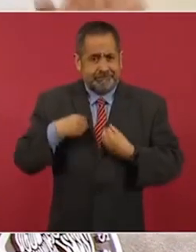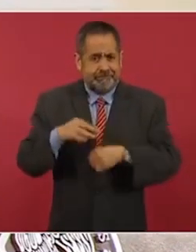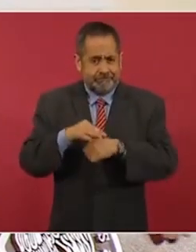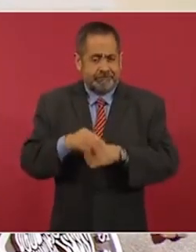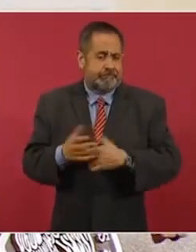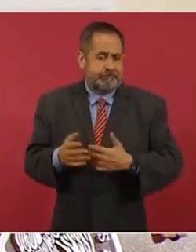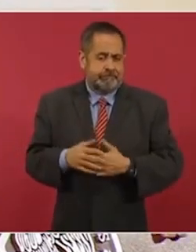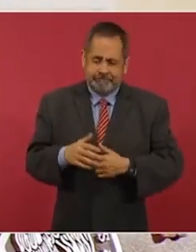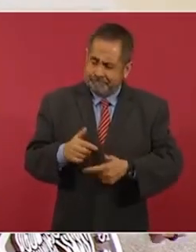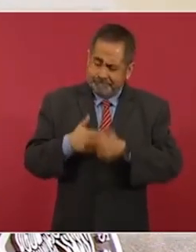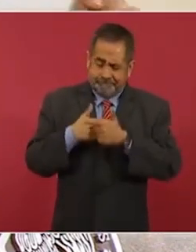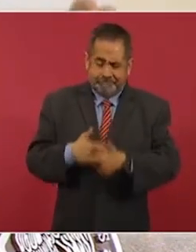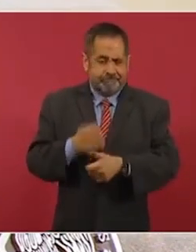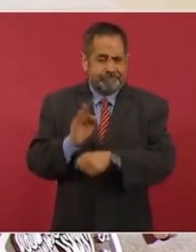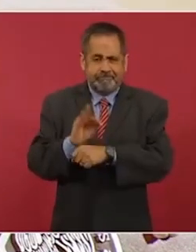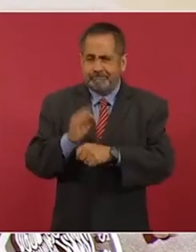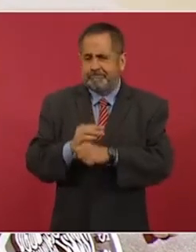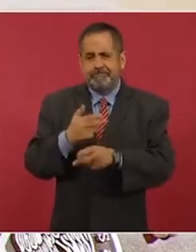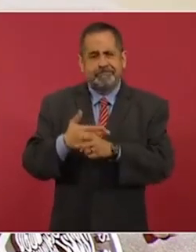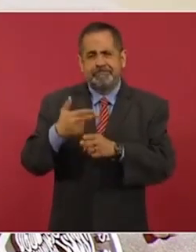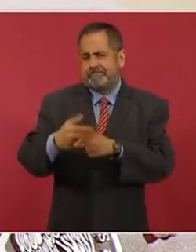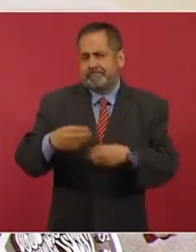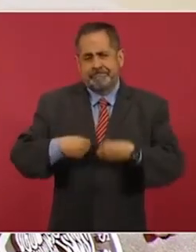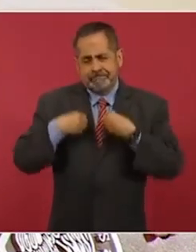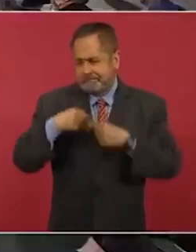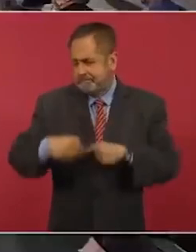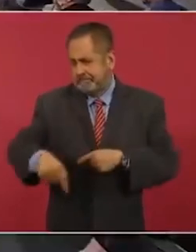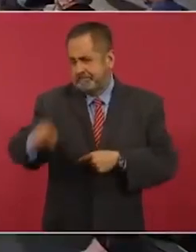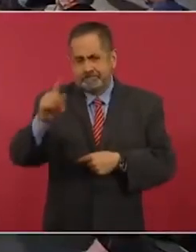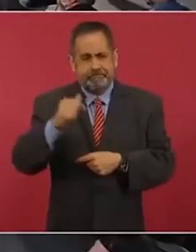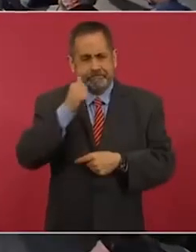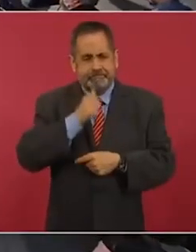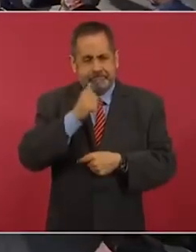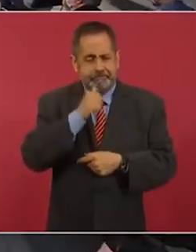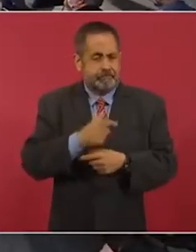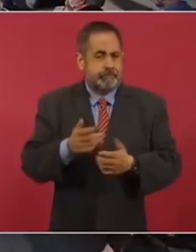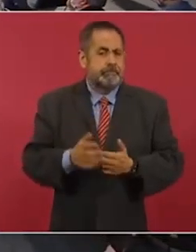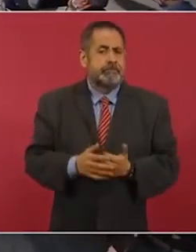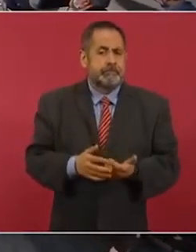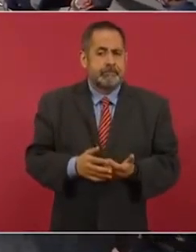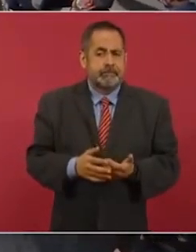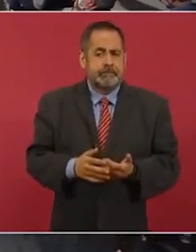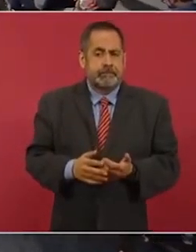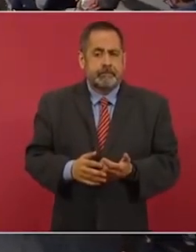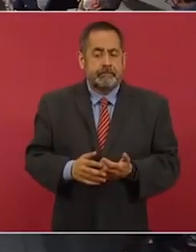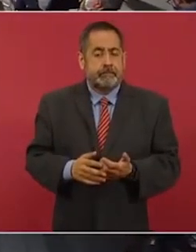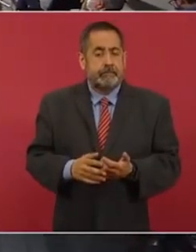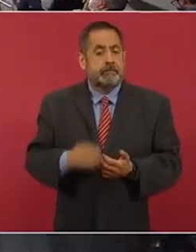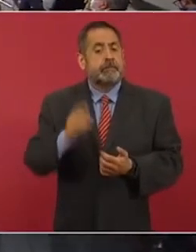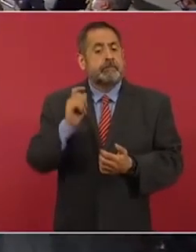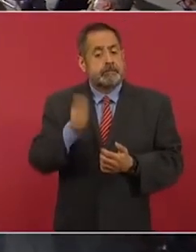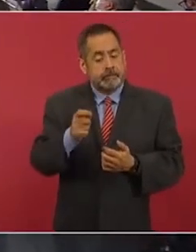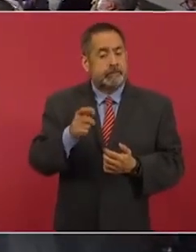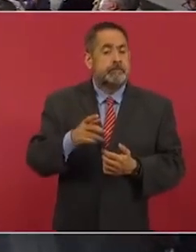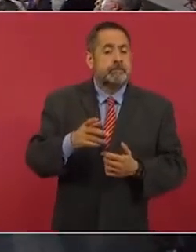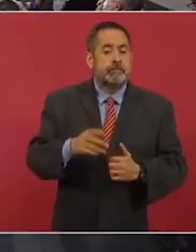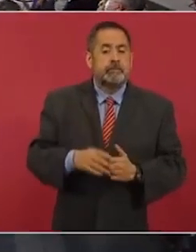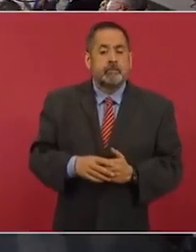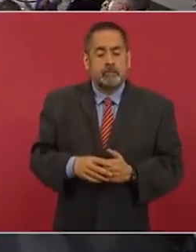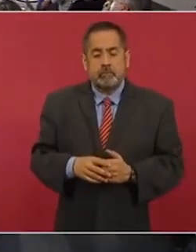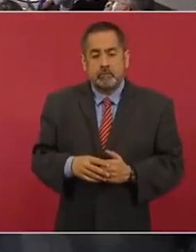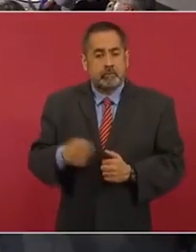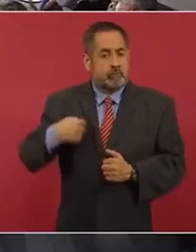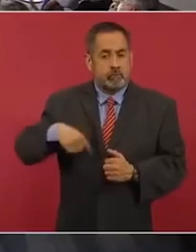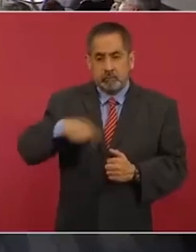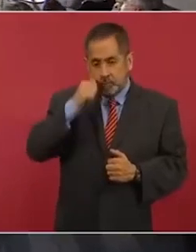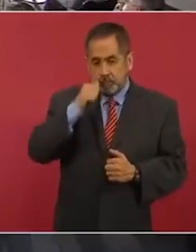y lo vamos a seguir haciendo toda la vida. Y al contrario, estamos en toda